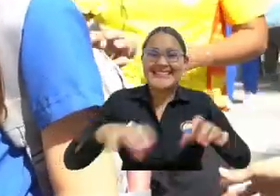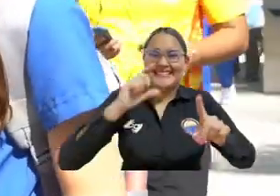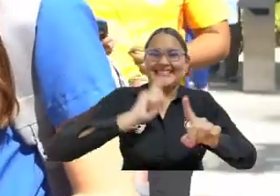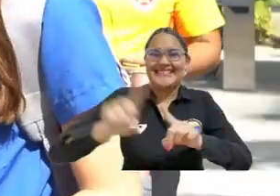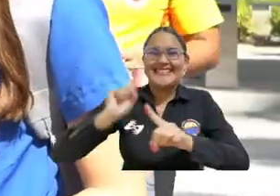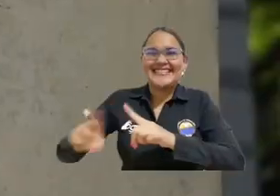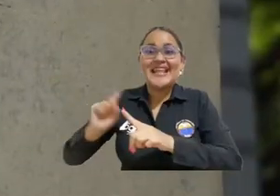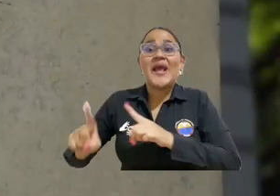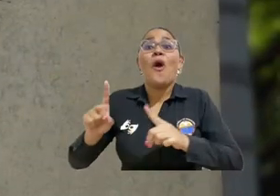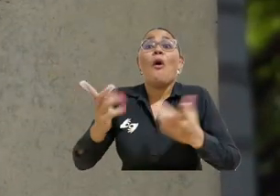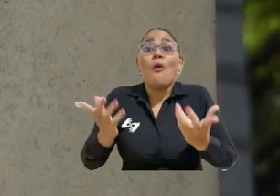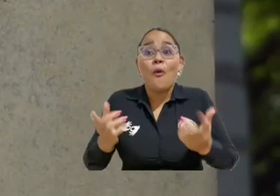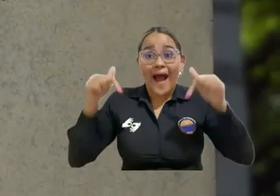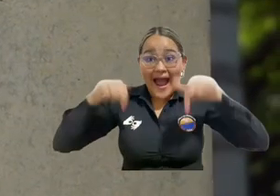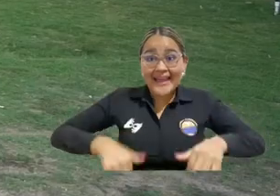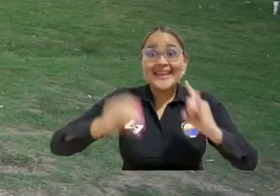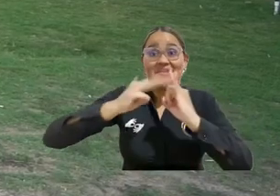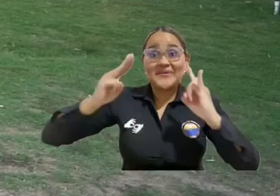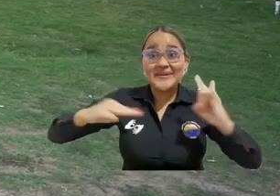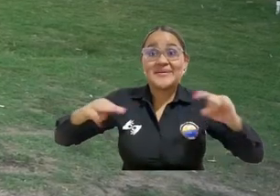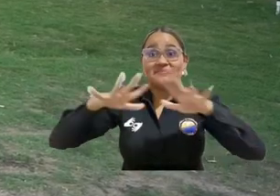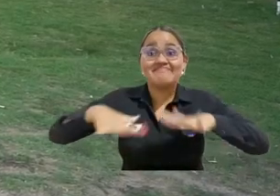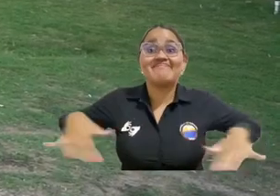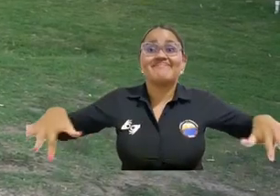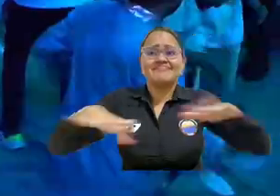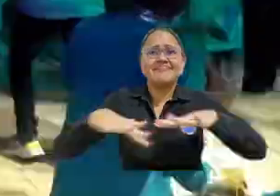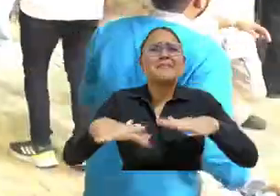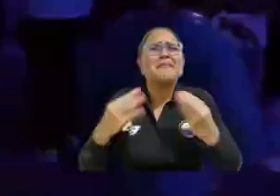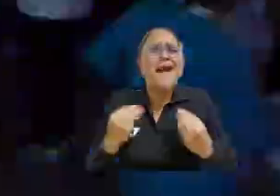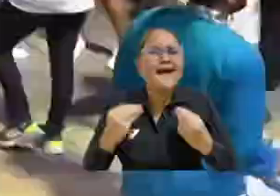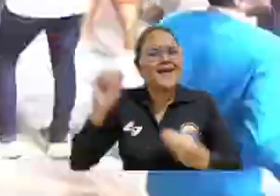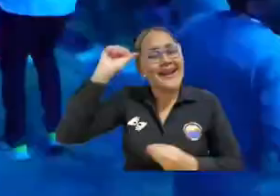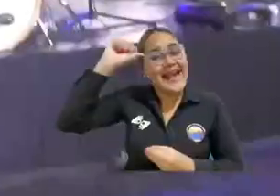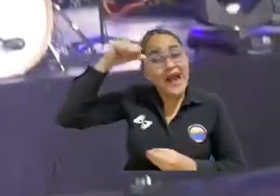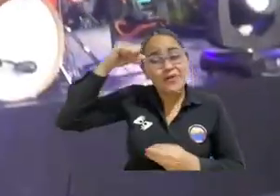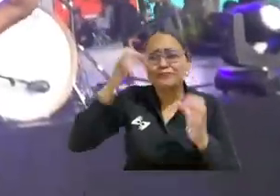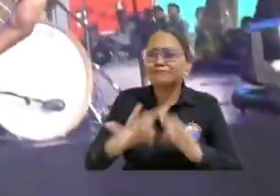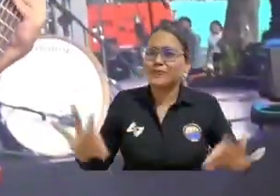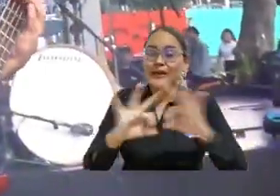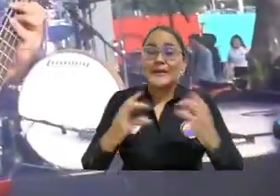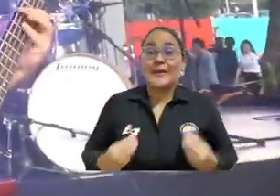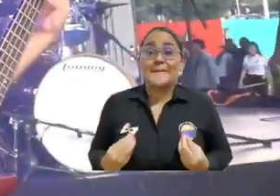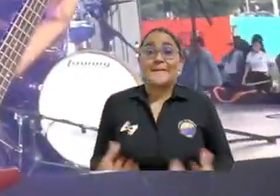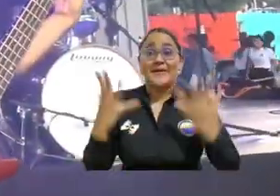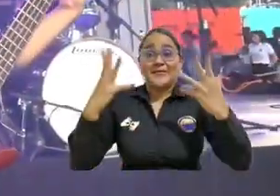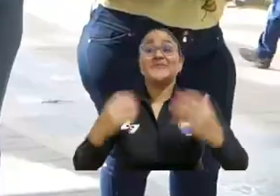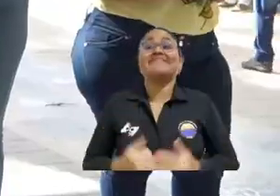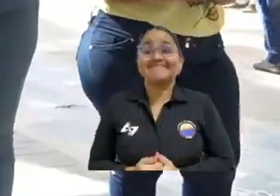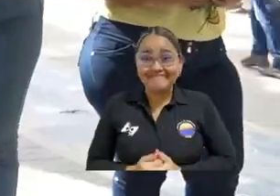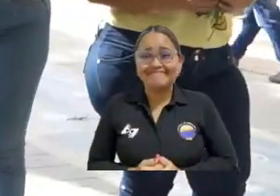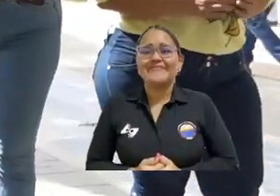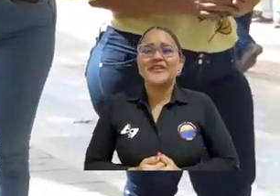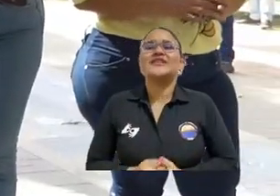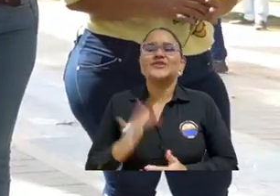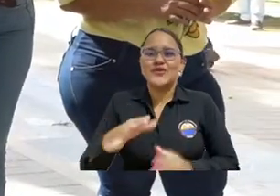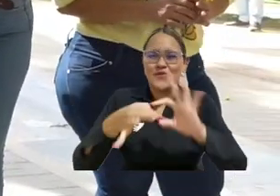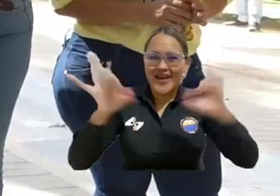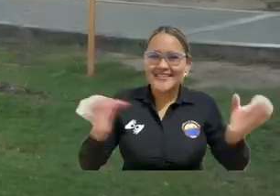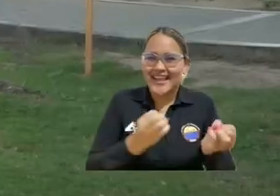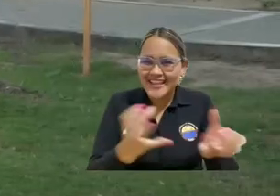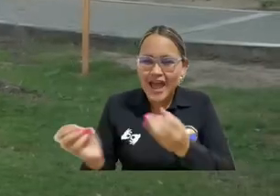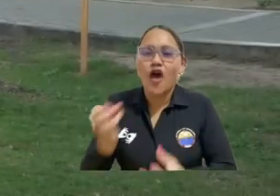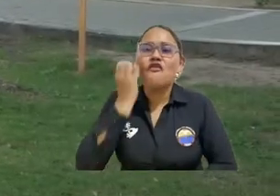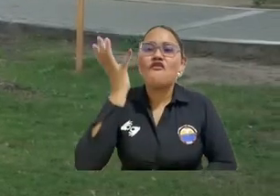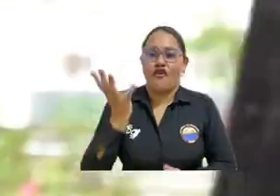Diversas actividades se extendieron por todo el campus de la Universidad del Magdalena para recordar la importancia de la vida. Desde entregas